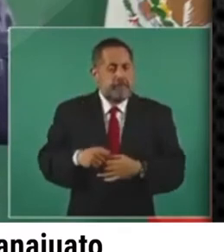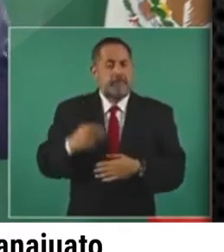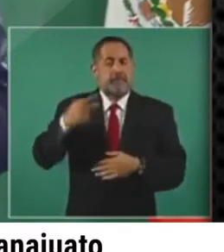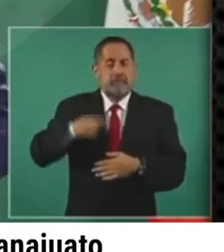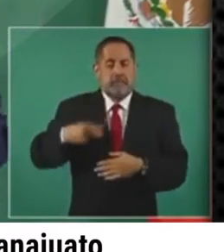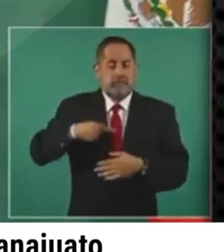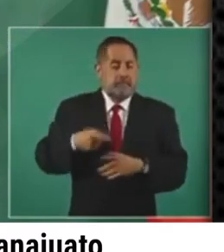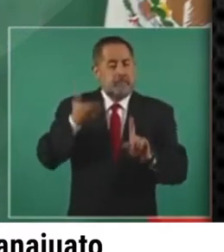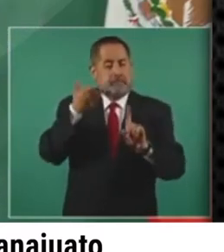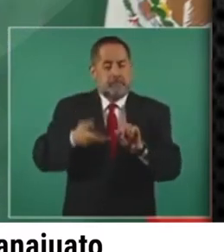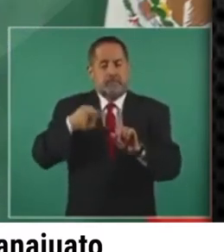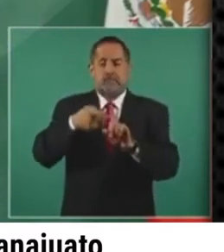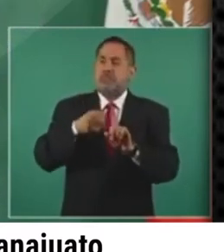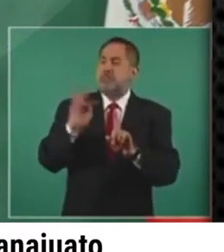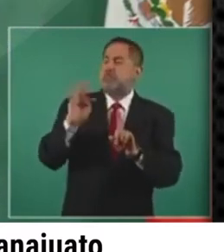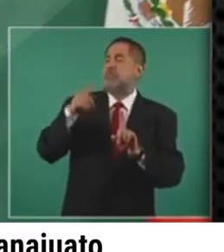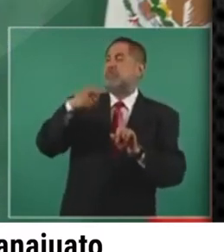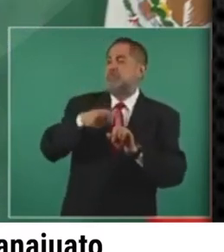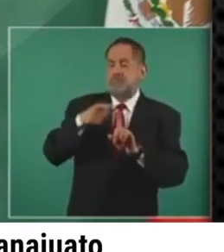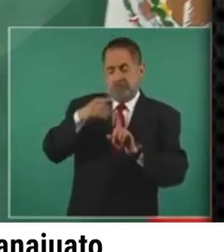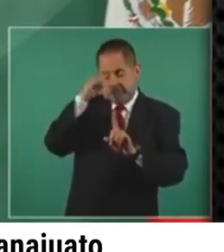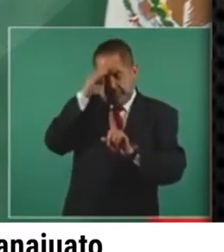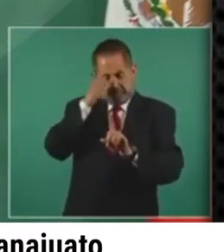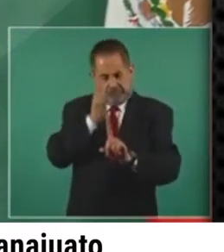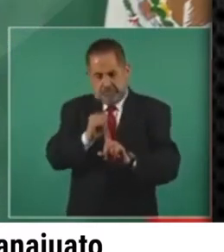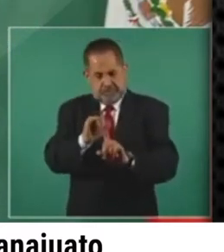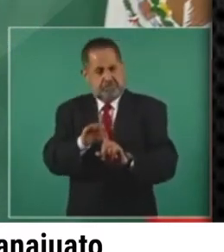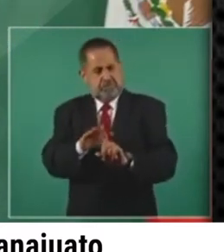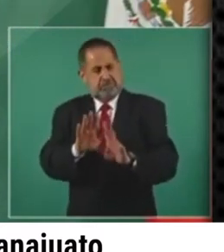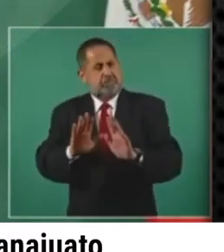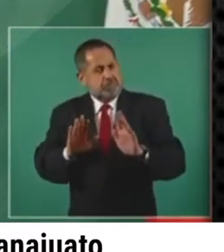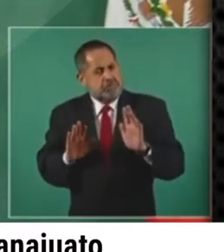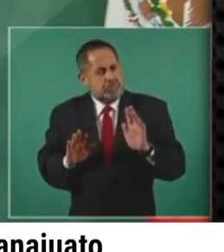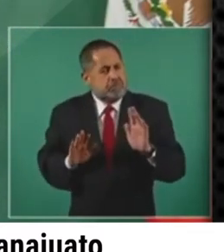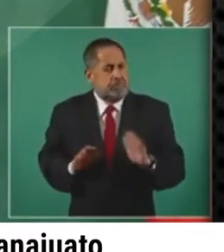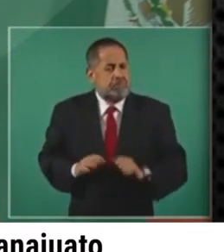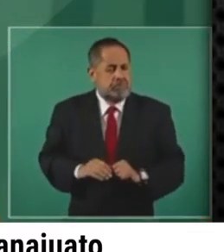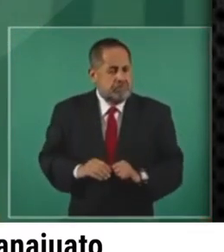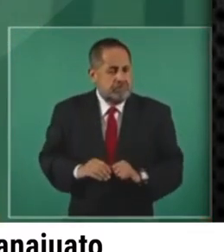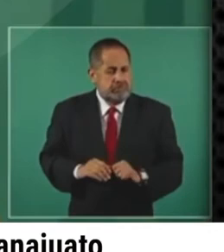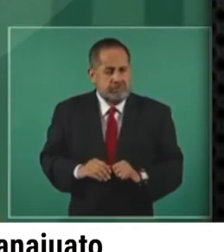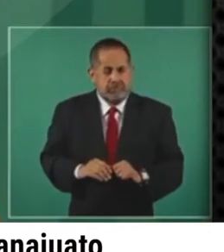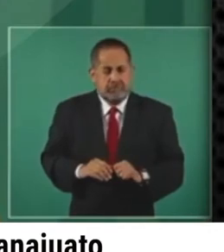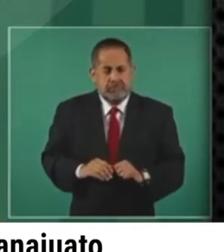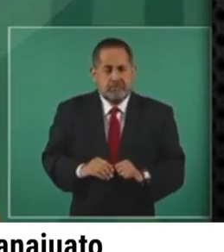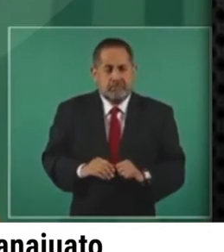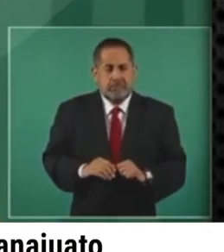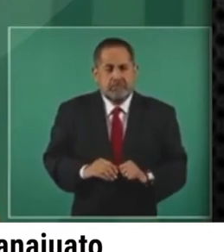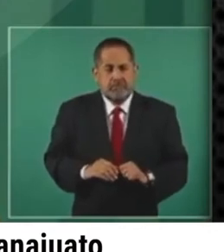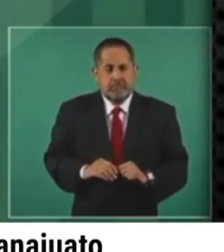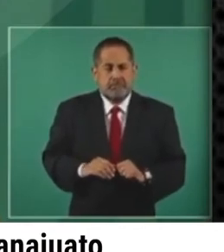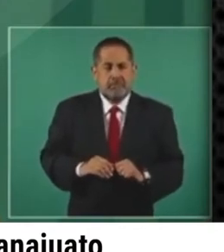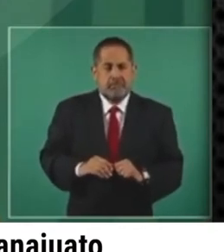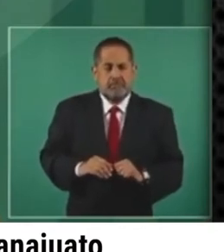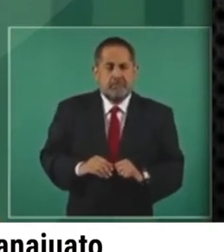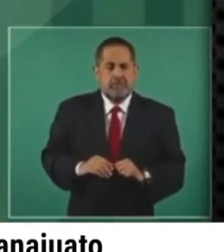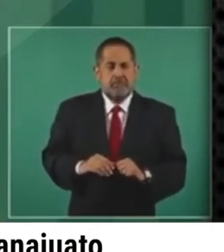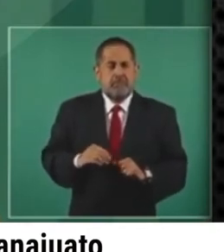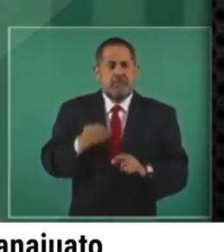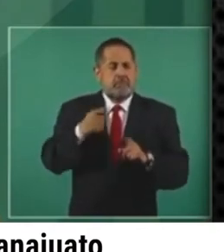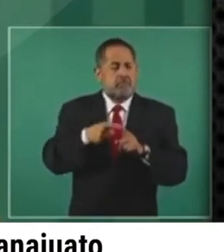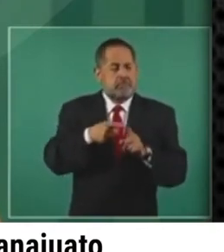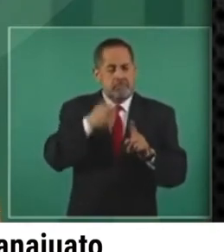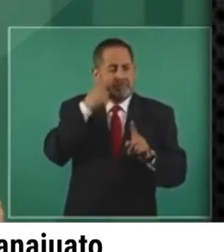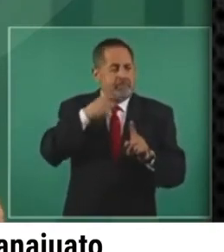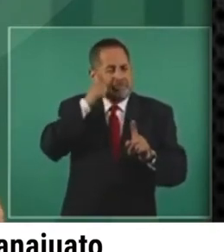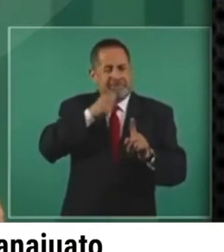El presidente Andrés Manuel López Obrador acusó al gobierno de Guanajuato de ser popular y conservador, pues asegura que protege al fiscal general